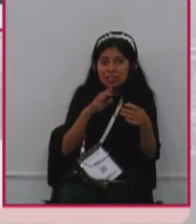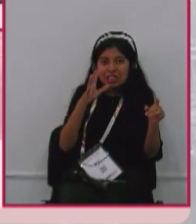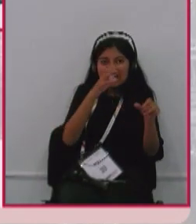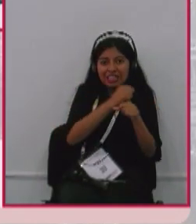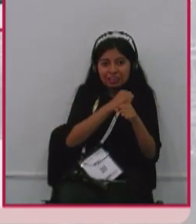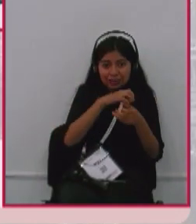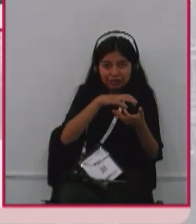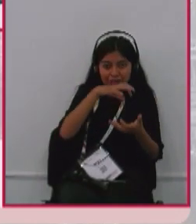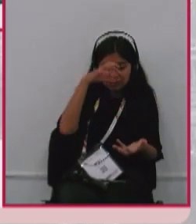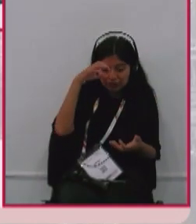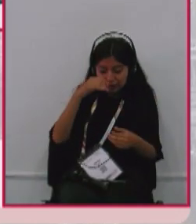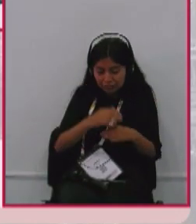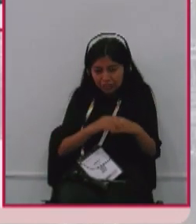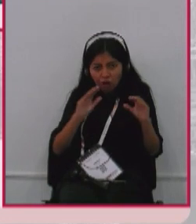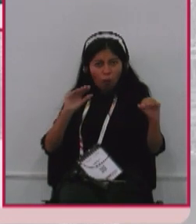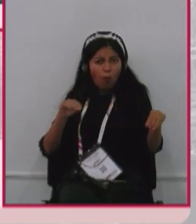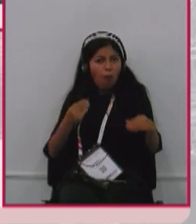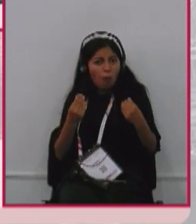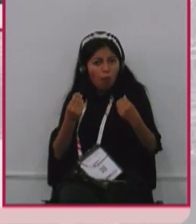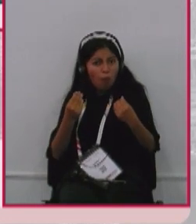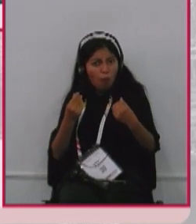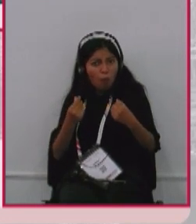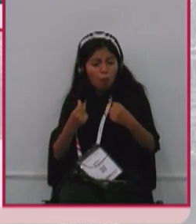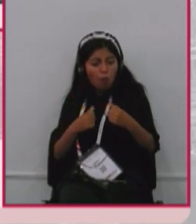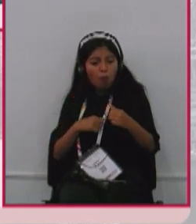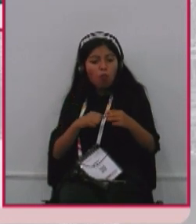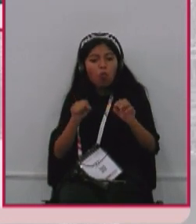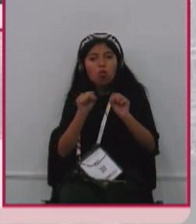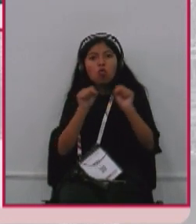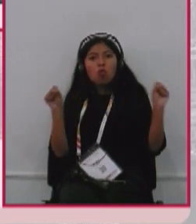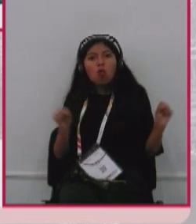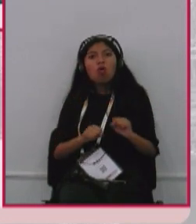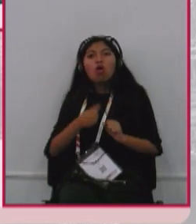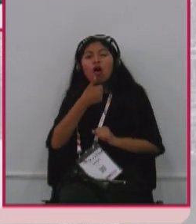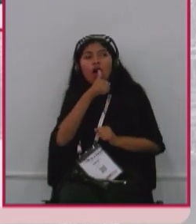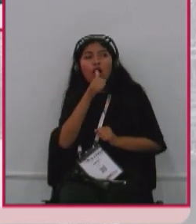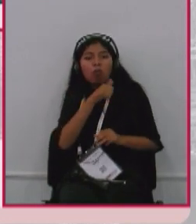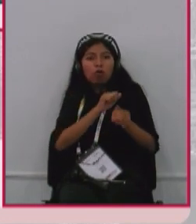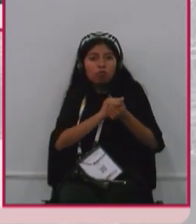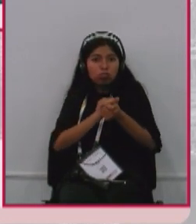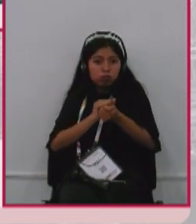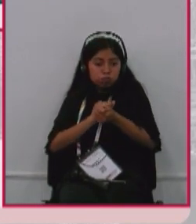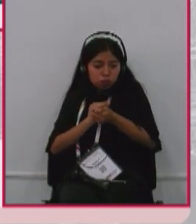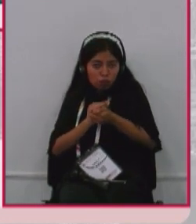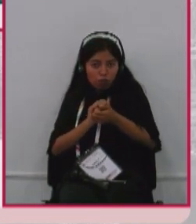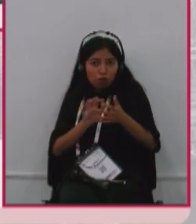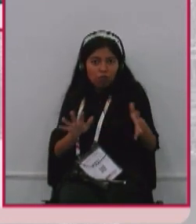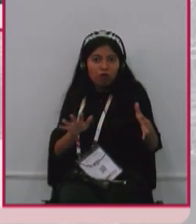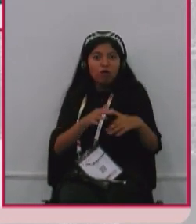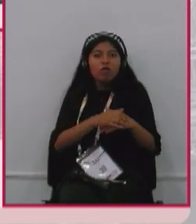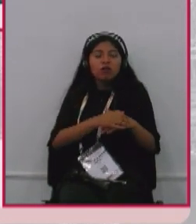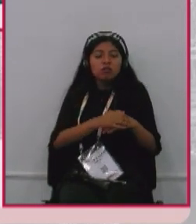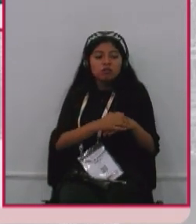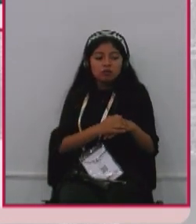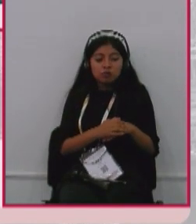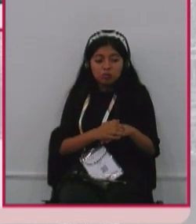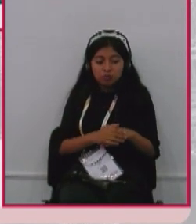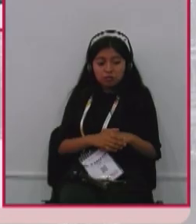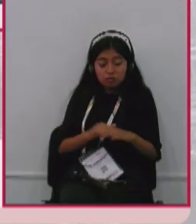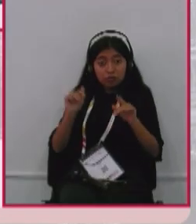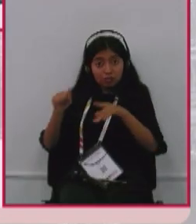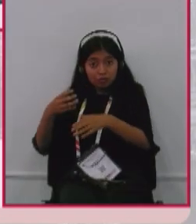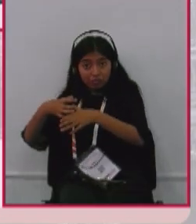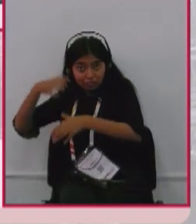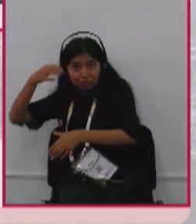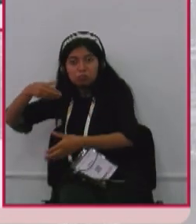alta selectividad. ¿Y eso cómo se logra? Con su sistema de agua de lavado. Celdas convencionales no tienen sistemas de agua de lavado y la celda Jamieson lo